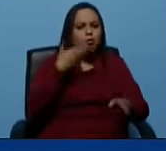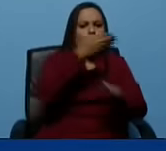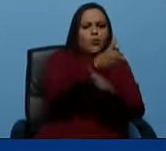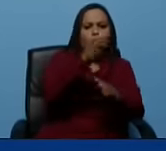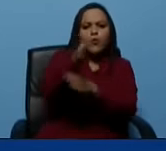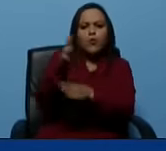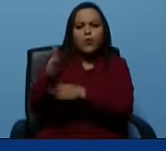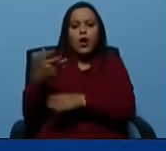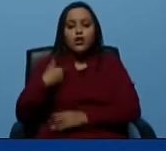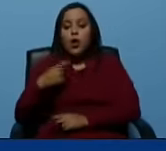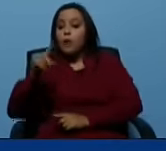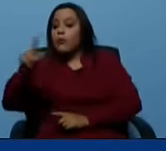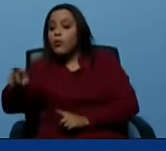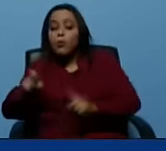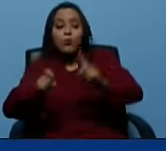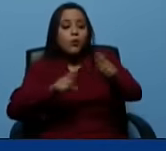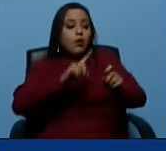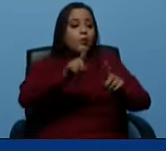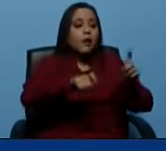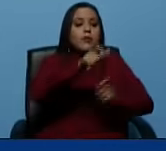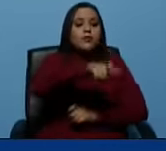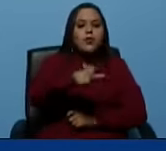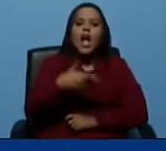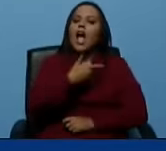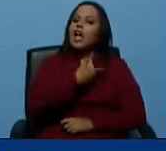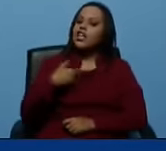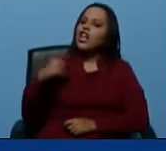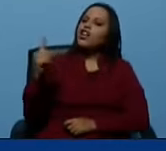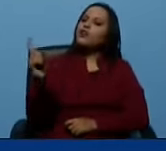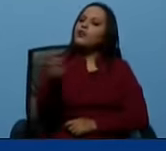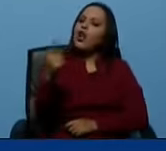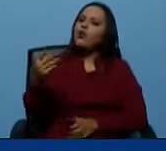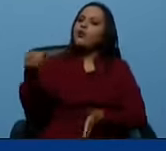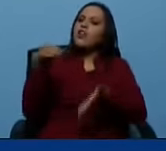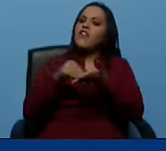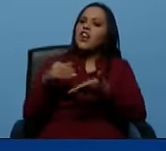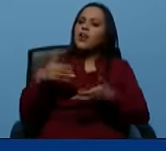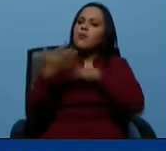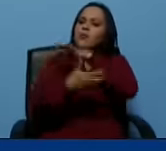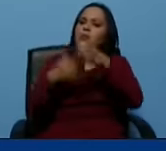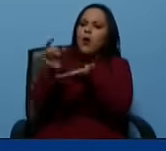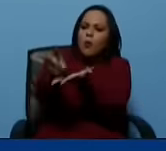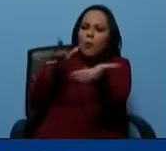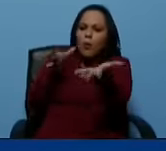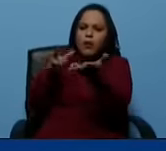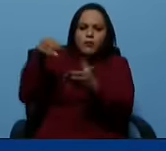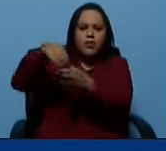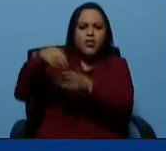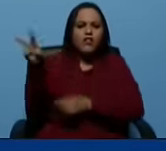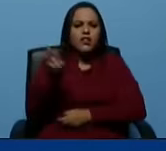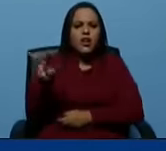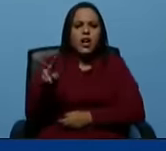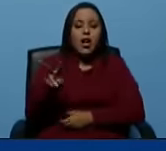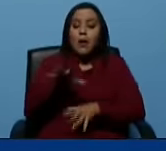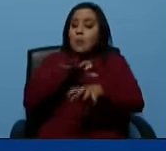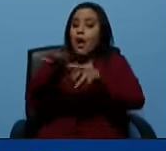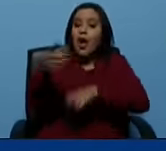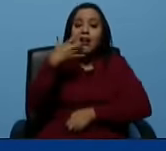hacía las preguntas a la gente. ¿Quieren ustedes que vuelvan las guarimbas a Venezuela? Y todo el mundo gritaba,